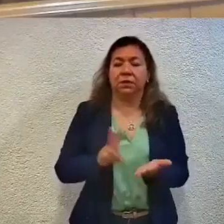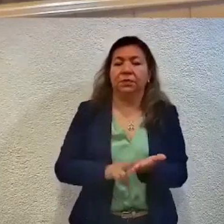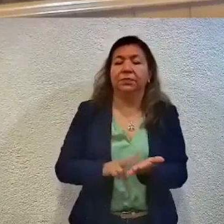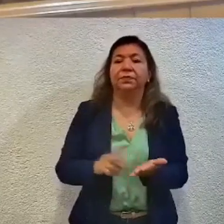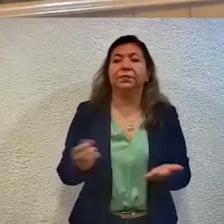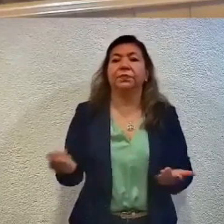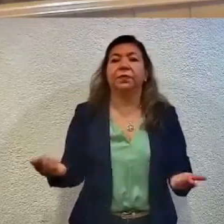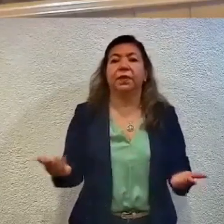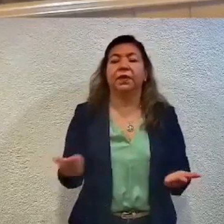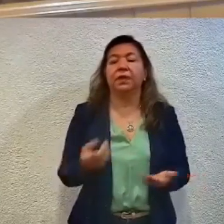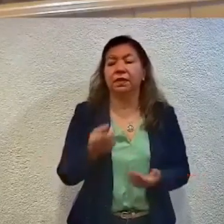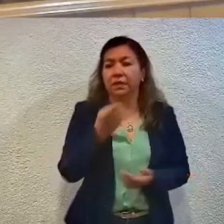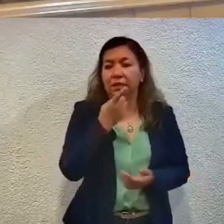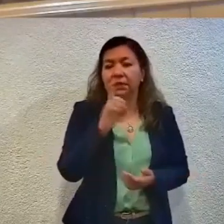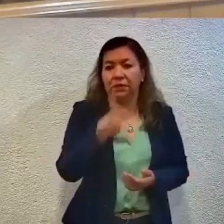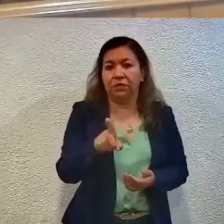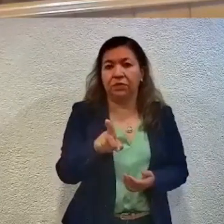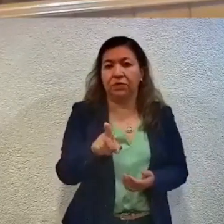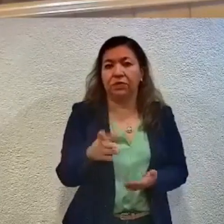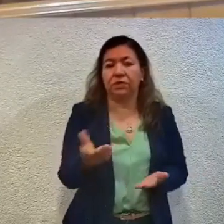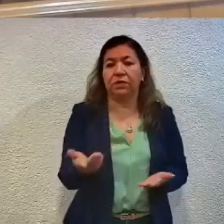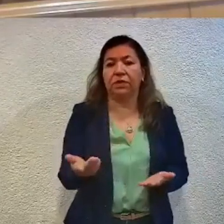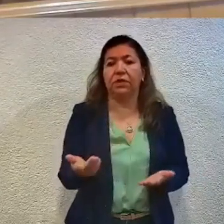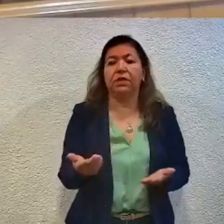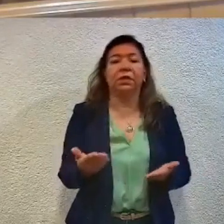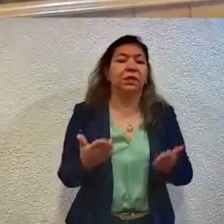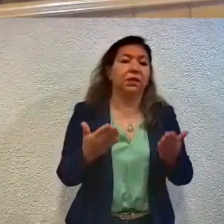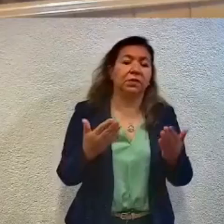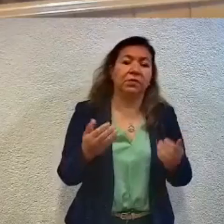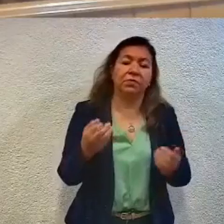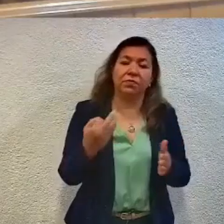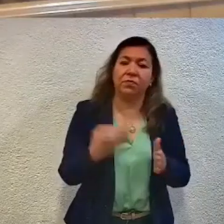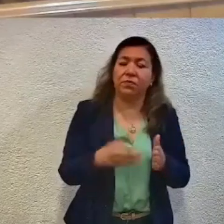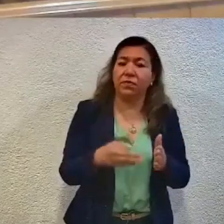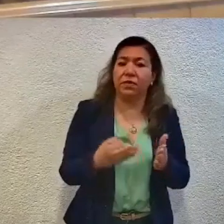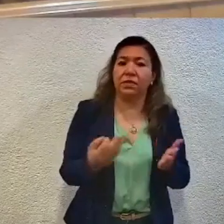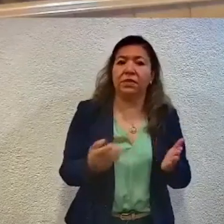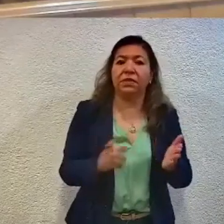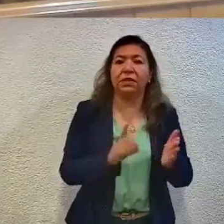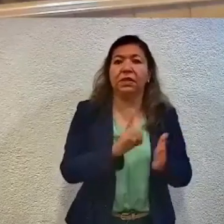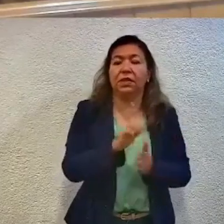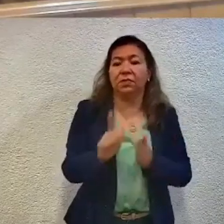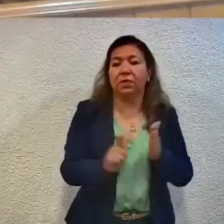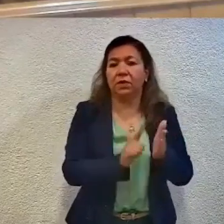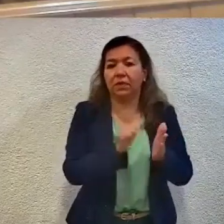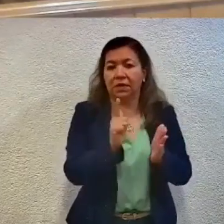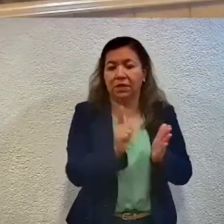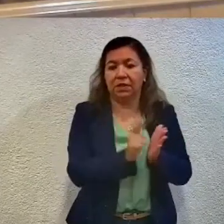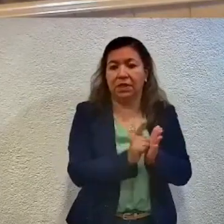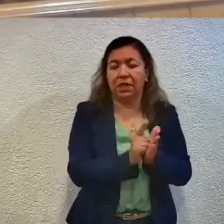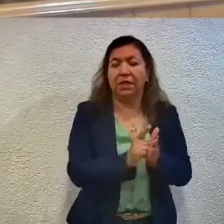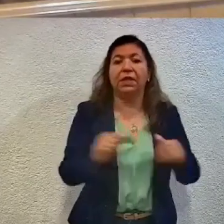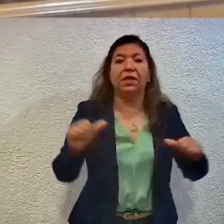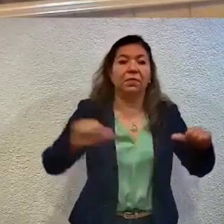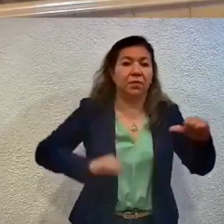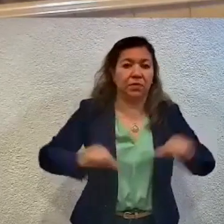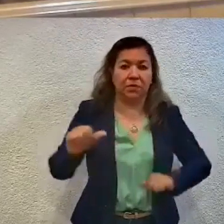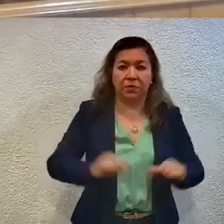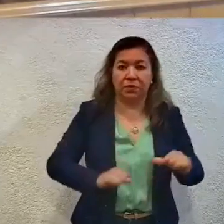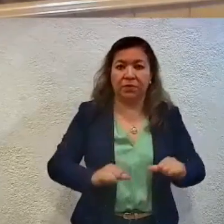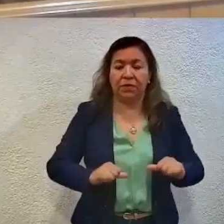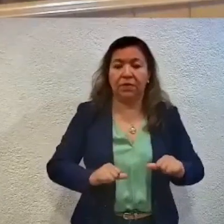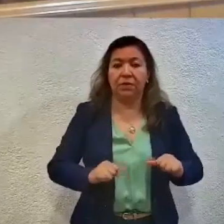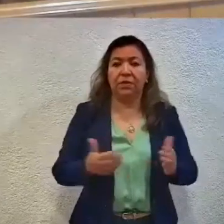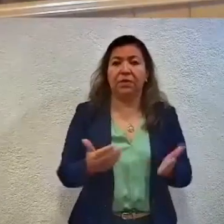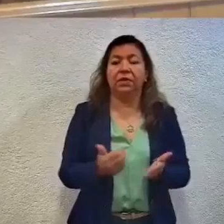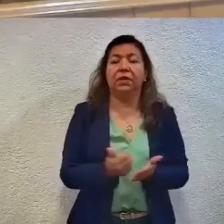el proyecto se propone determinar que los agravios planteados por el apelante son inoperantes e infundados, esto partiendo de que si la